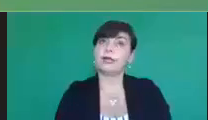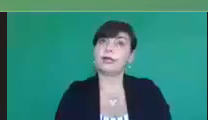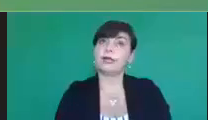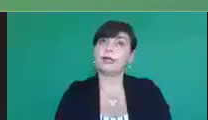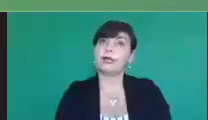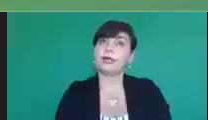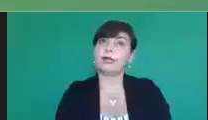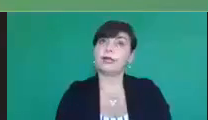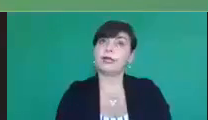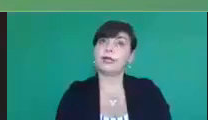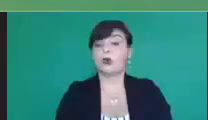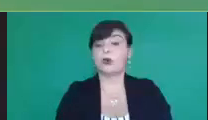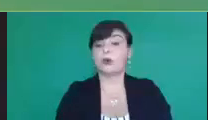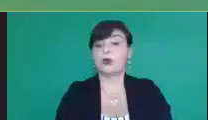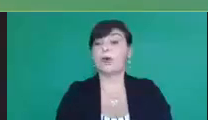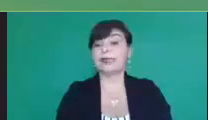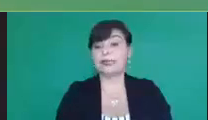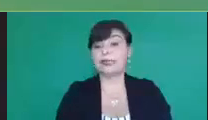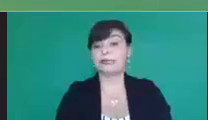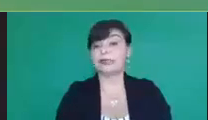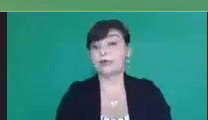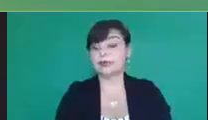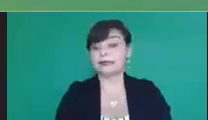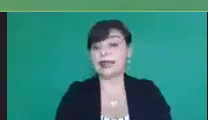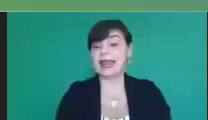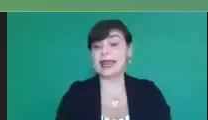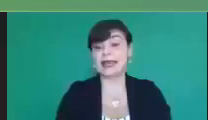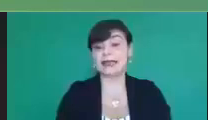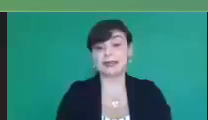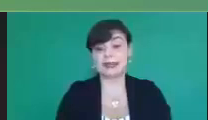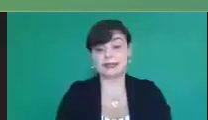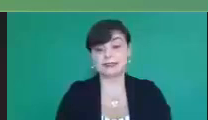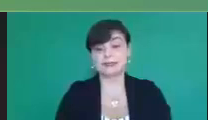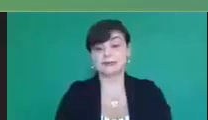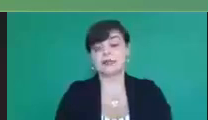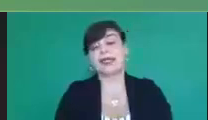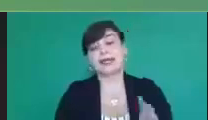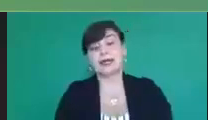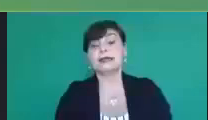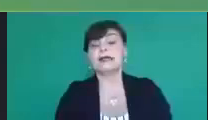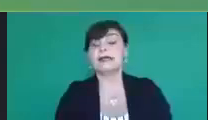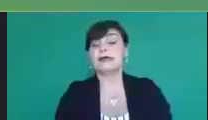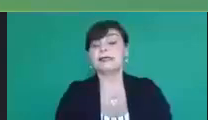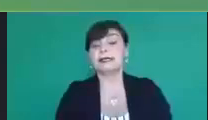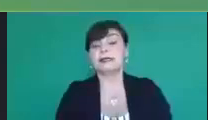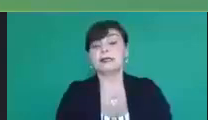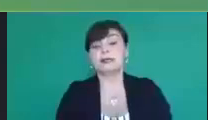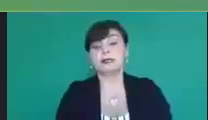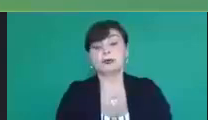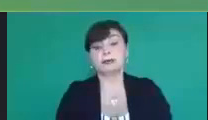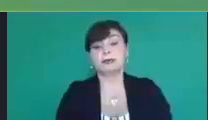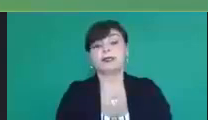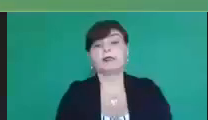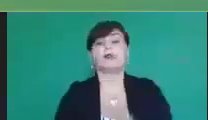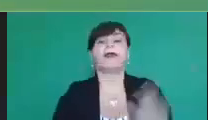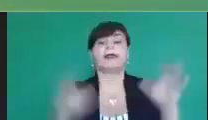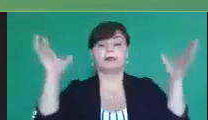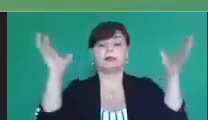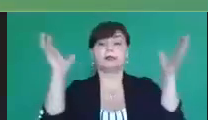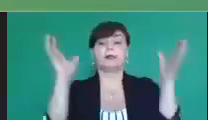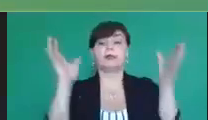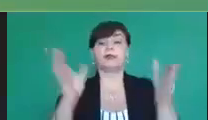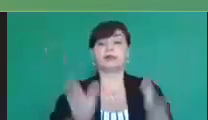tiene como matriz de muestra la carne de cabeza. Y la carne de cabeza tiene una particularidad,